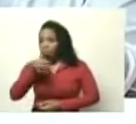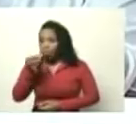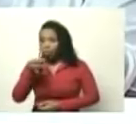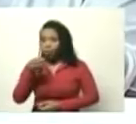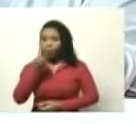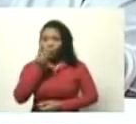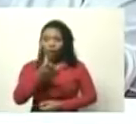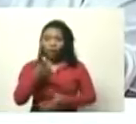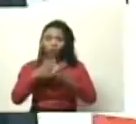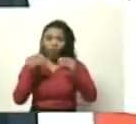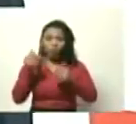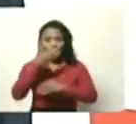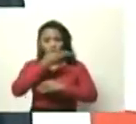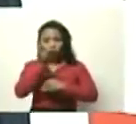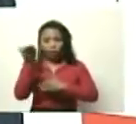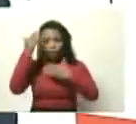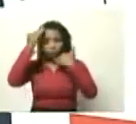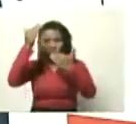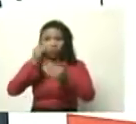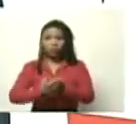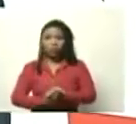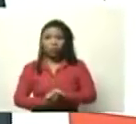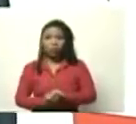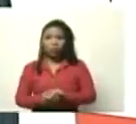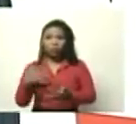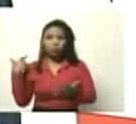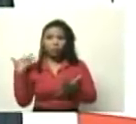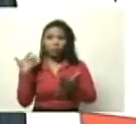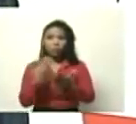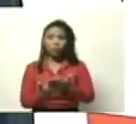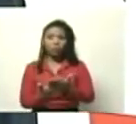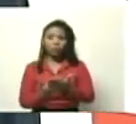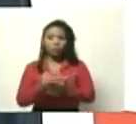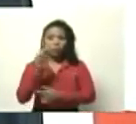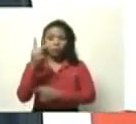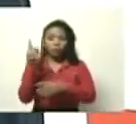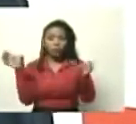todos. Saludos. Durante